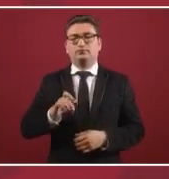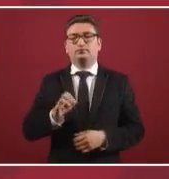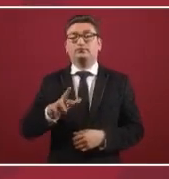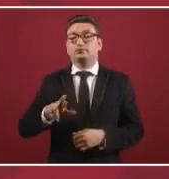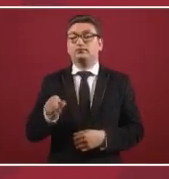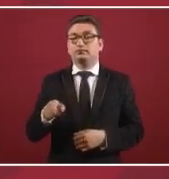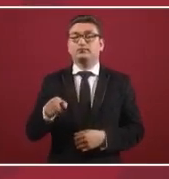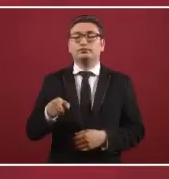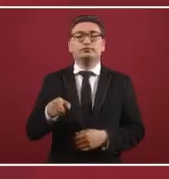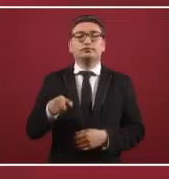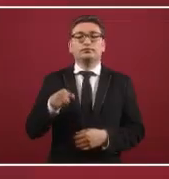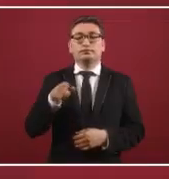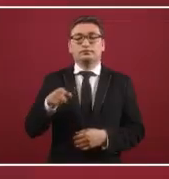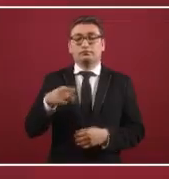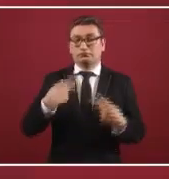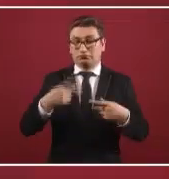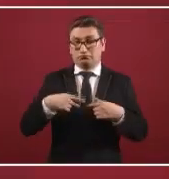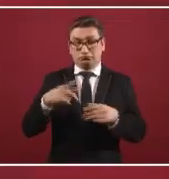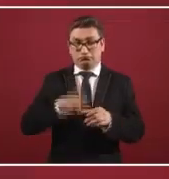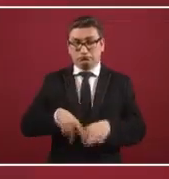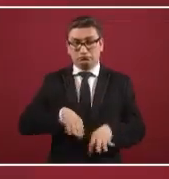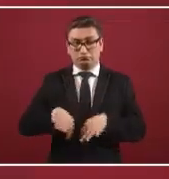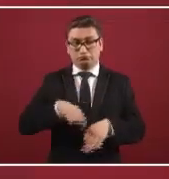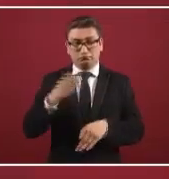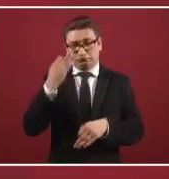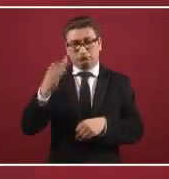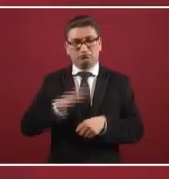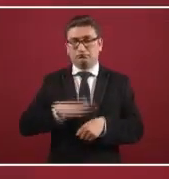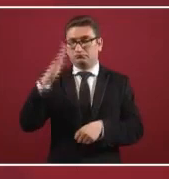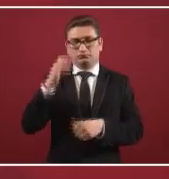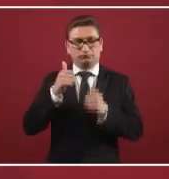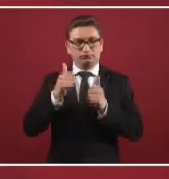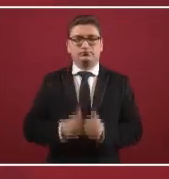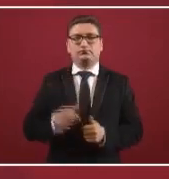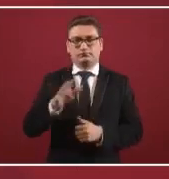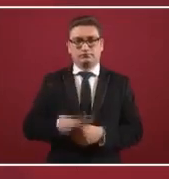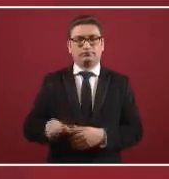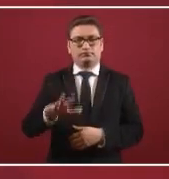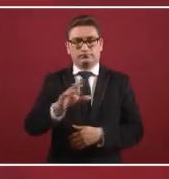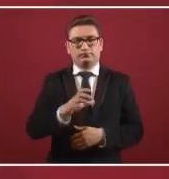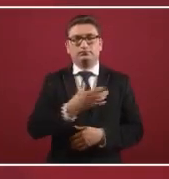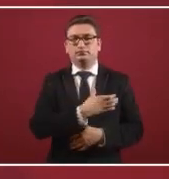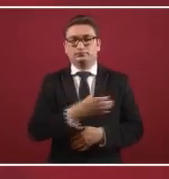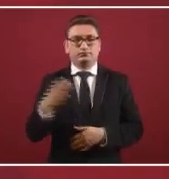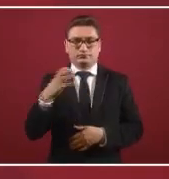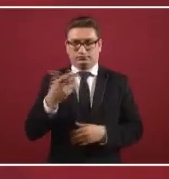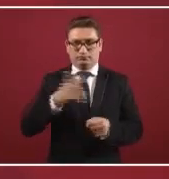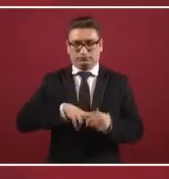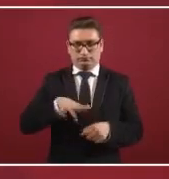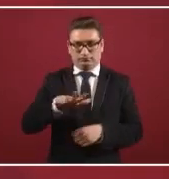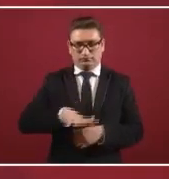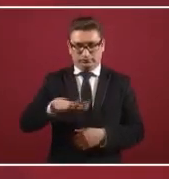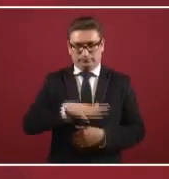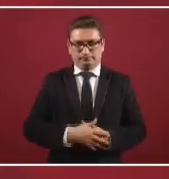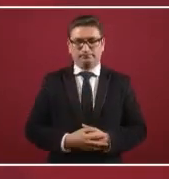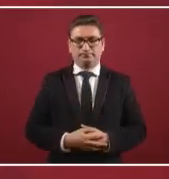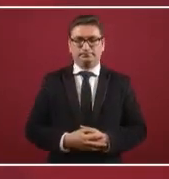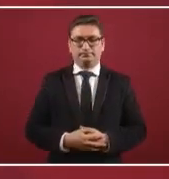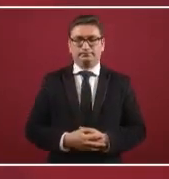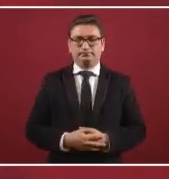que esté más tiempo trabajando en un hospital rural